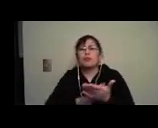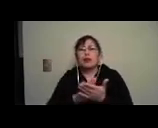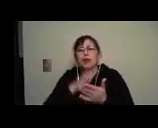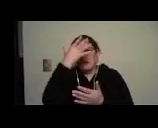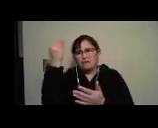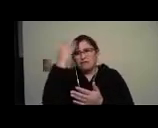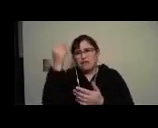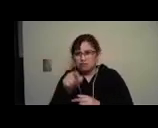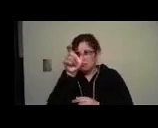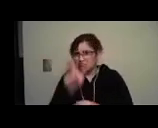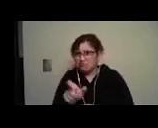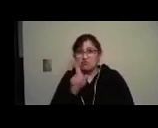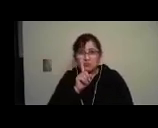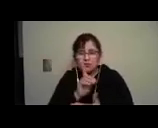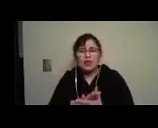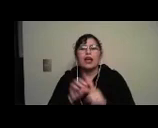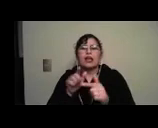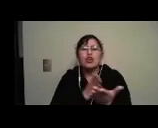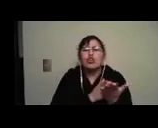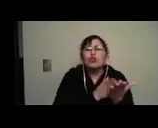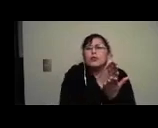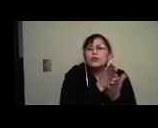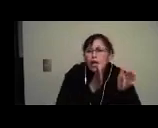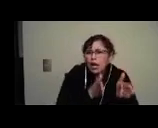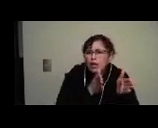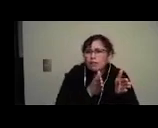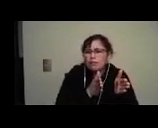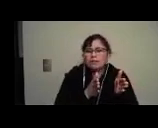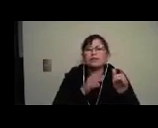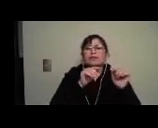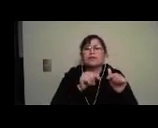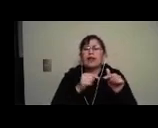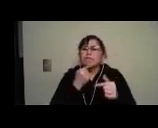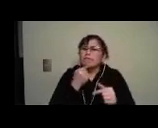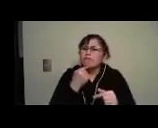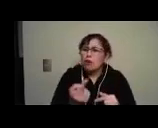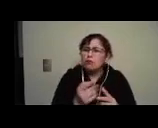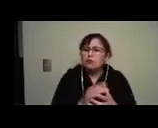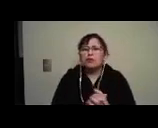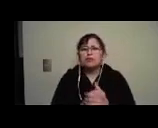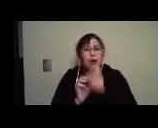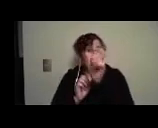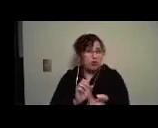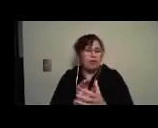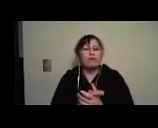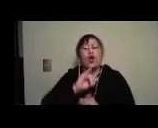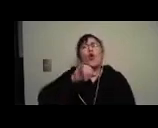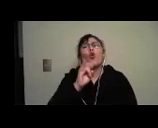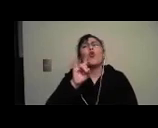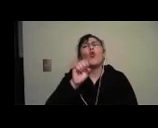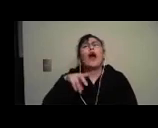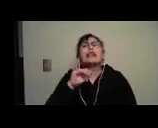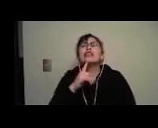Alzheimer, alguien que esté en la etapa inicial de Alzheimer, por ejemplo, uno le pregunta a don Juanito, ¿qué comió